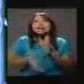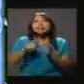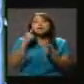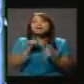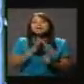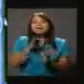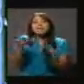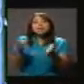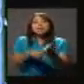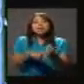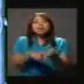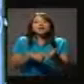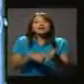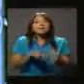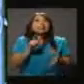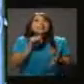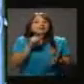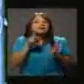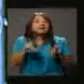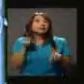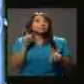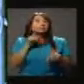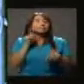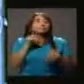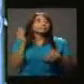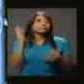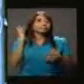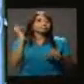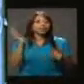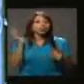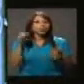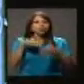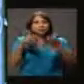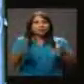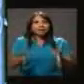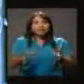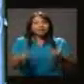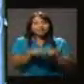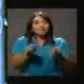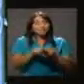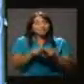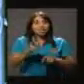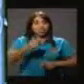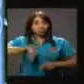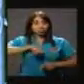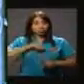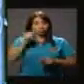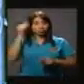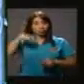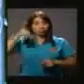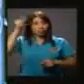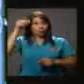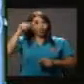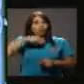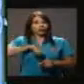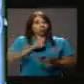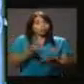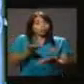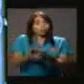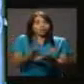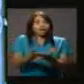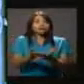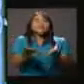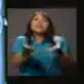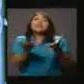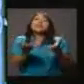los estudiantes y también una de propuestas de nuestro gobierno pasa por crear un órgano de acreditación no